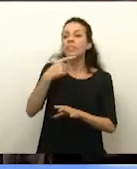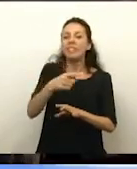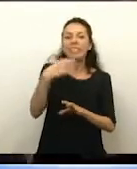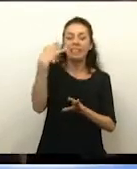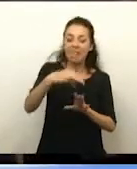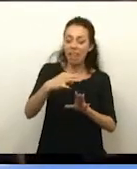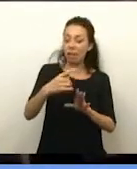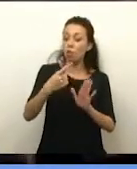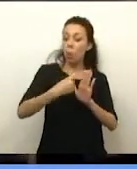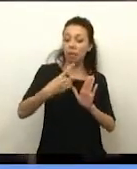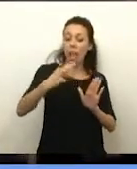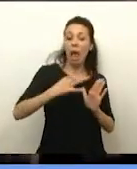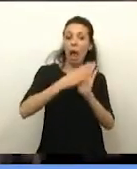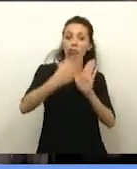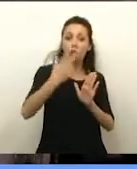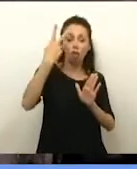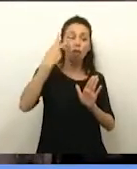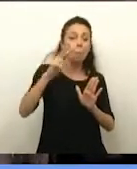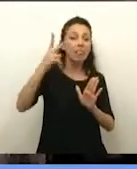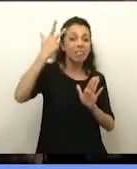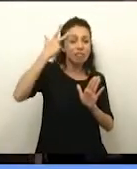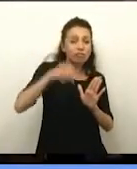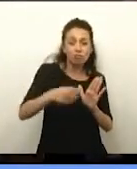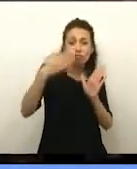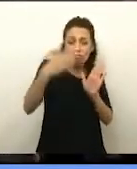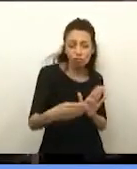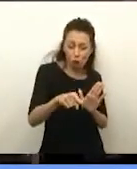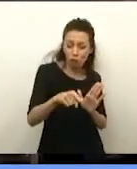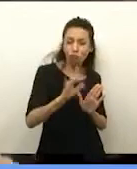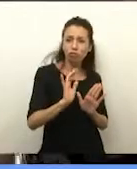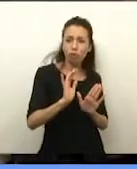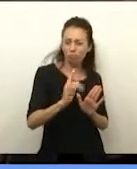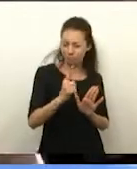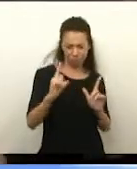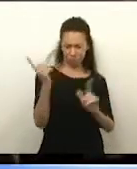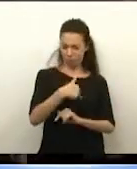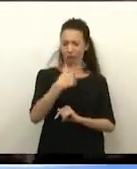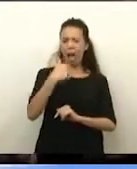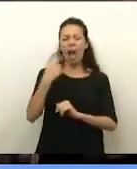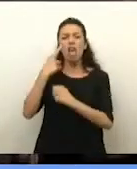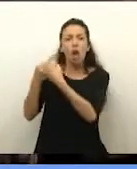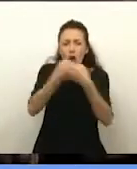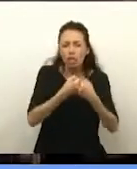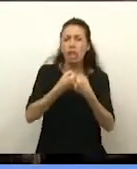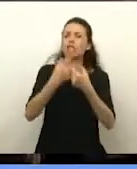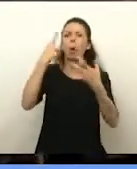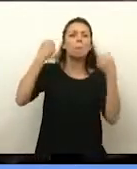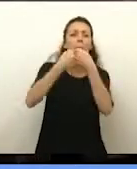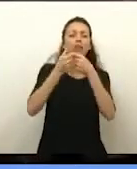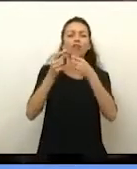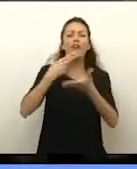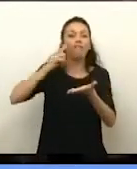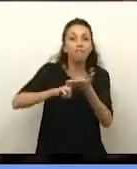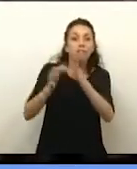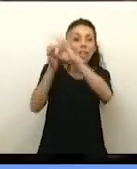presupuestario 2018 eso es lo increíble en medio de consenso de pactos fiscales y de tantas cosas no es que